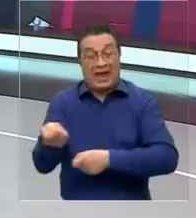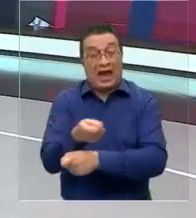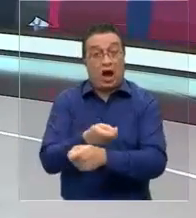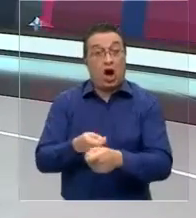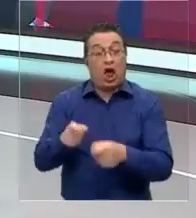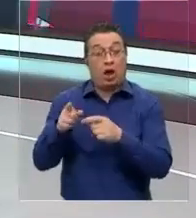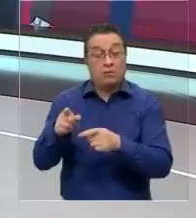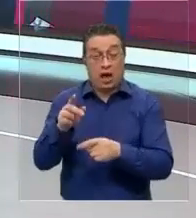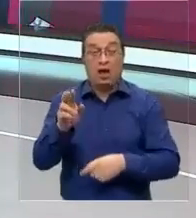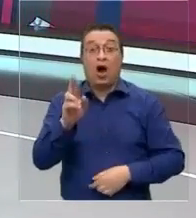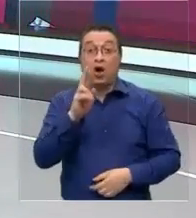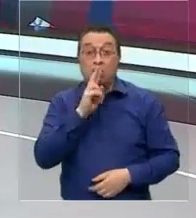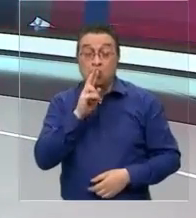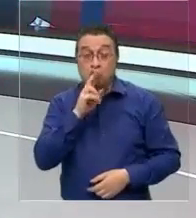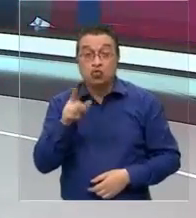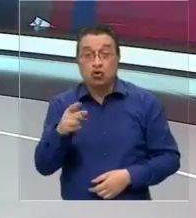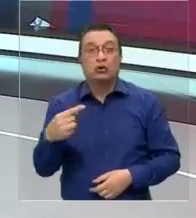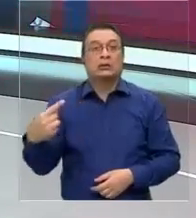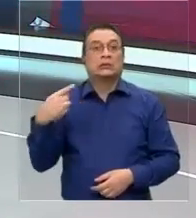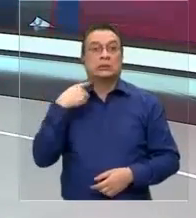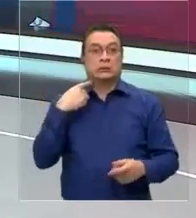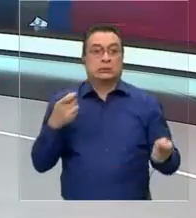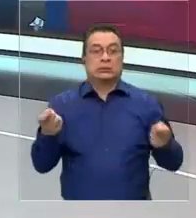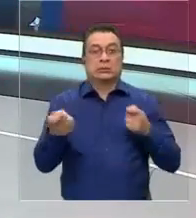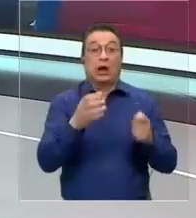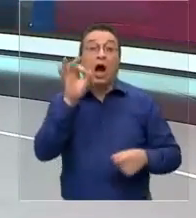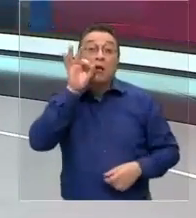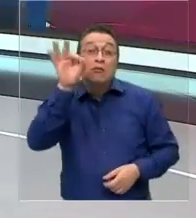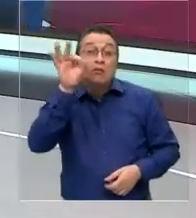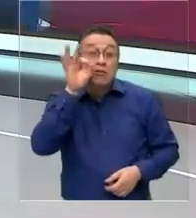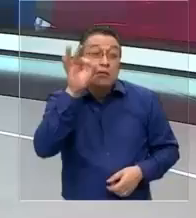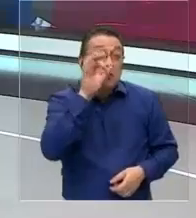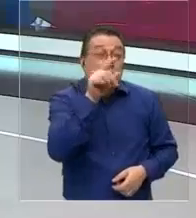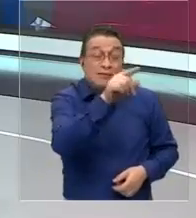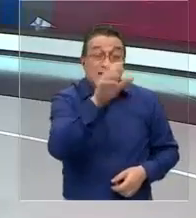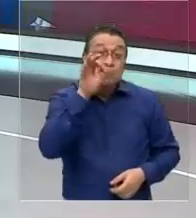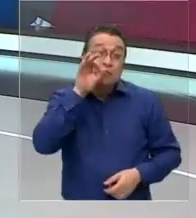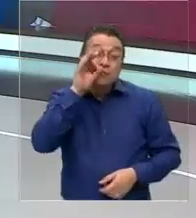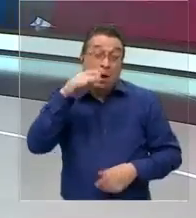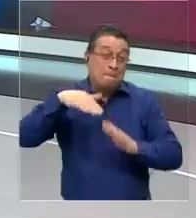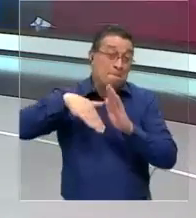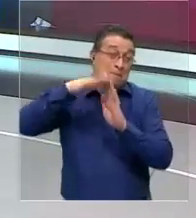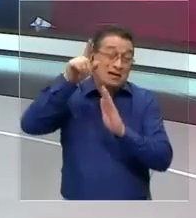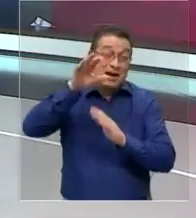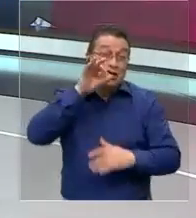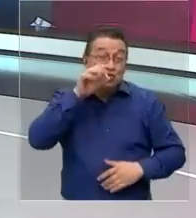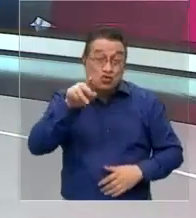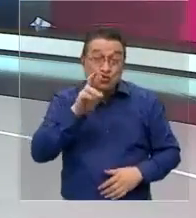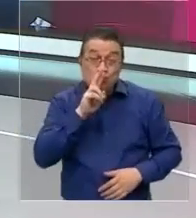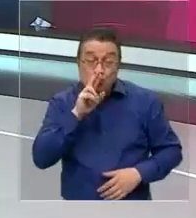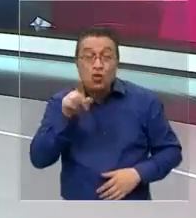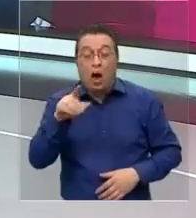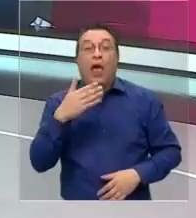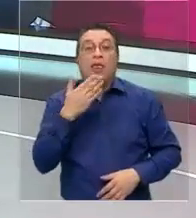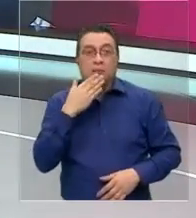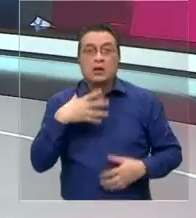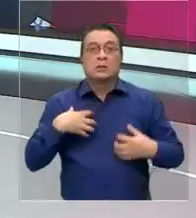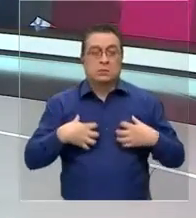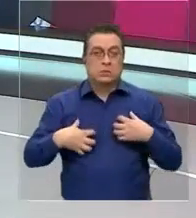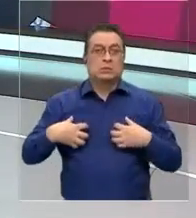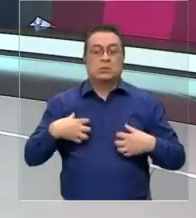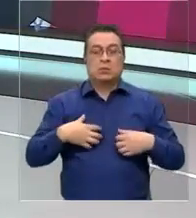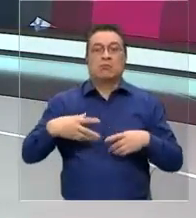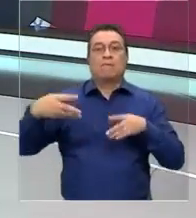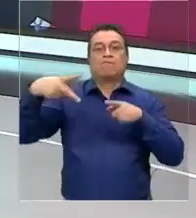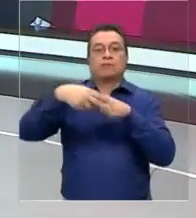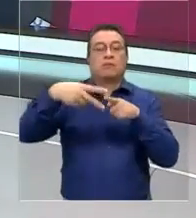país ruso, claro, se está viendo afectada y por eso la fortuna que tienen los oligarcas de ese país. Europa Occidental y Estados Unidos bloquearon